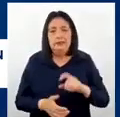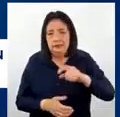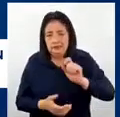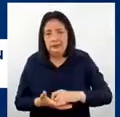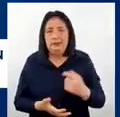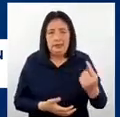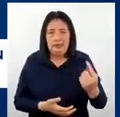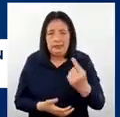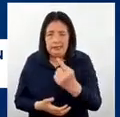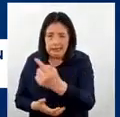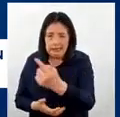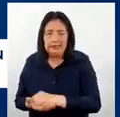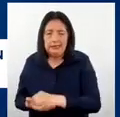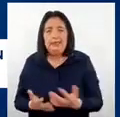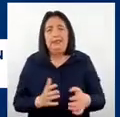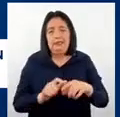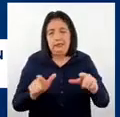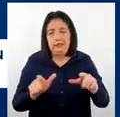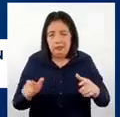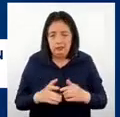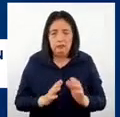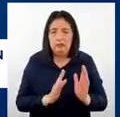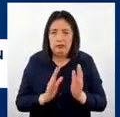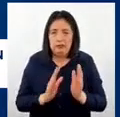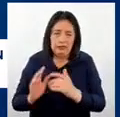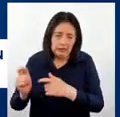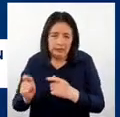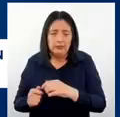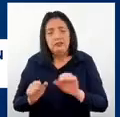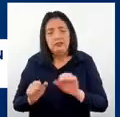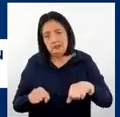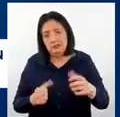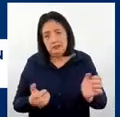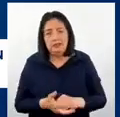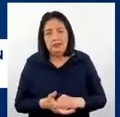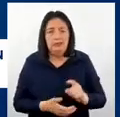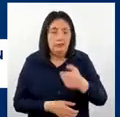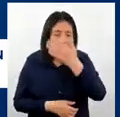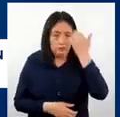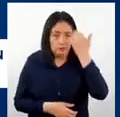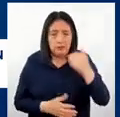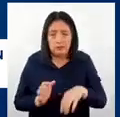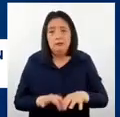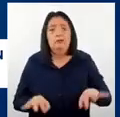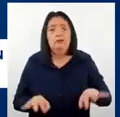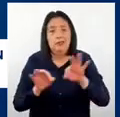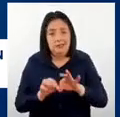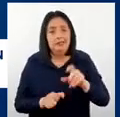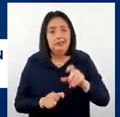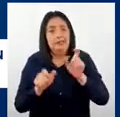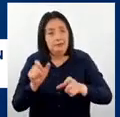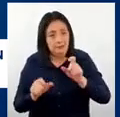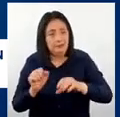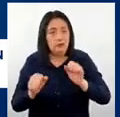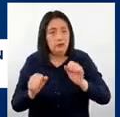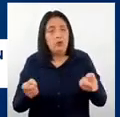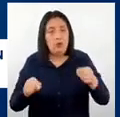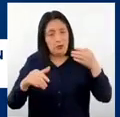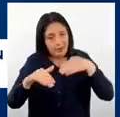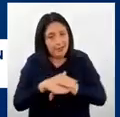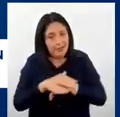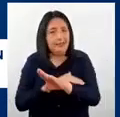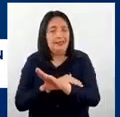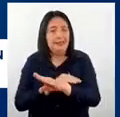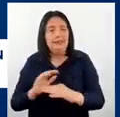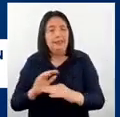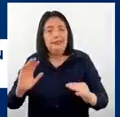cada local particular o por cada tienda de departamento, sí. O sea, no olvidemos que lo importante es que las personas cuando ingresen a un local y